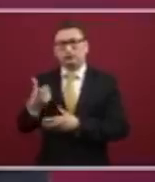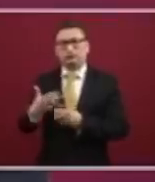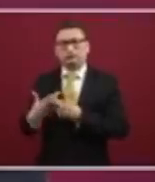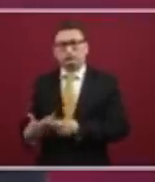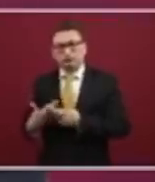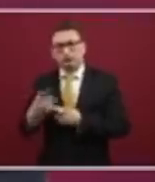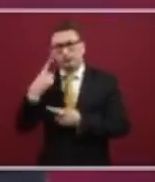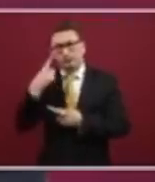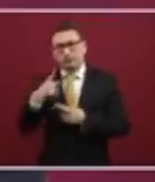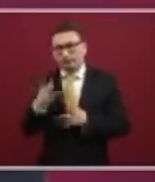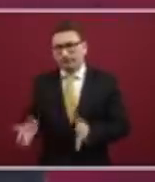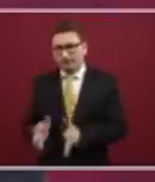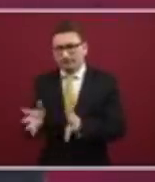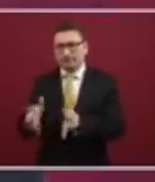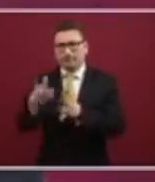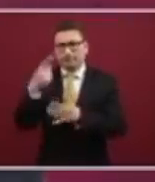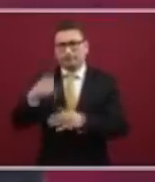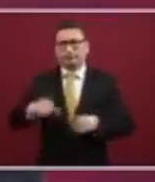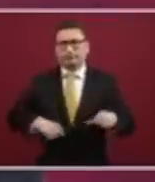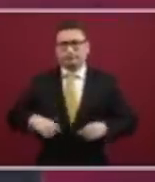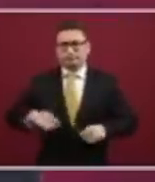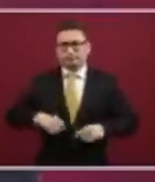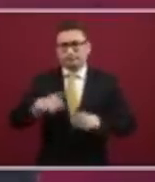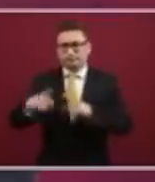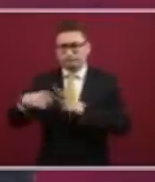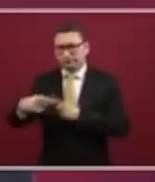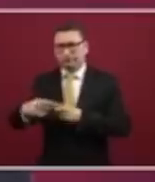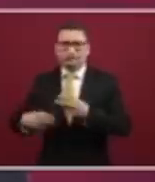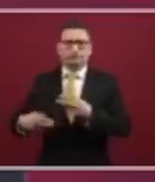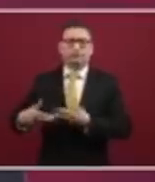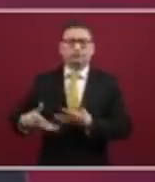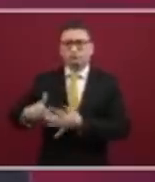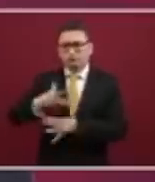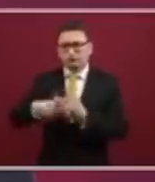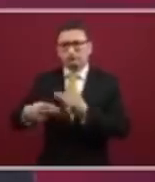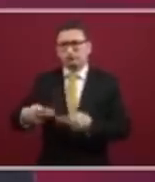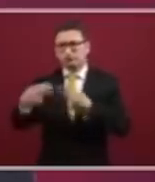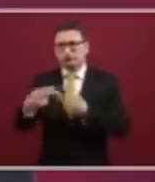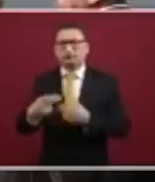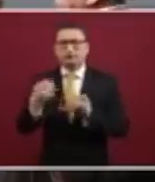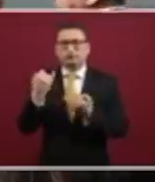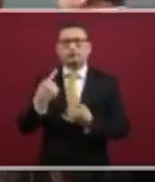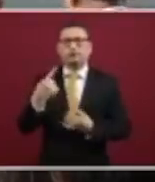impulsar actividades productivas para el desarrollo, para el bienestar.